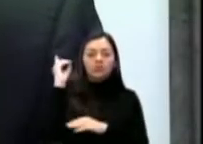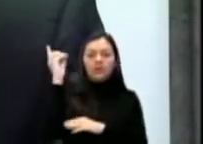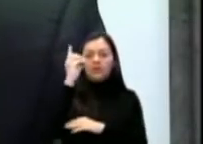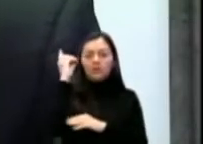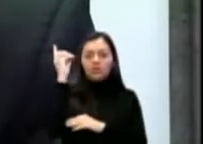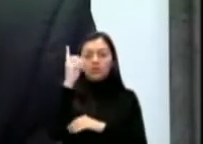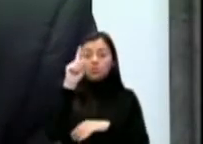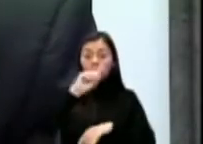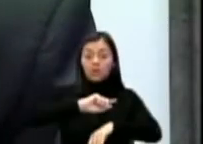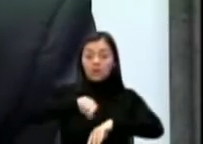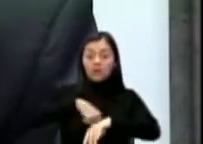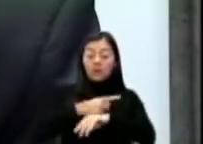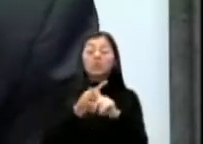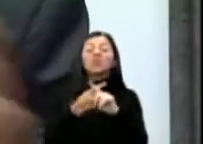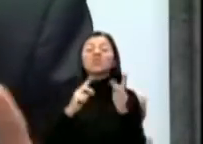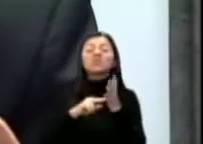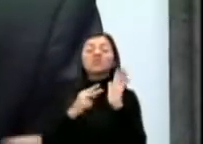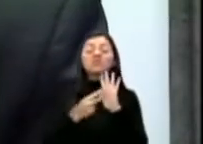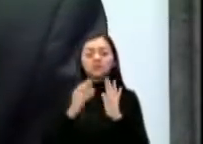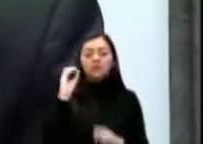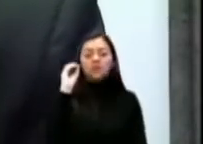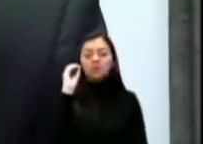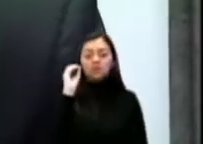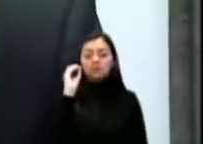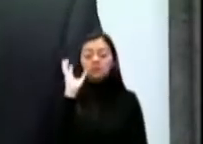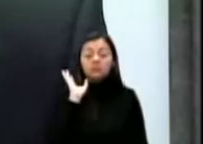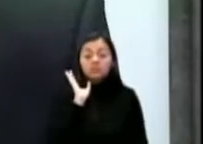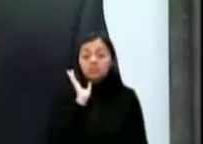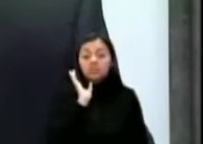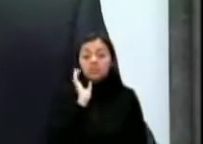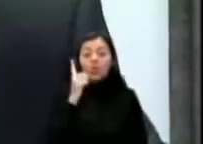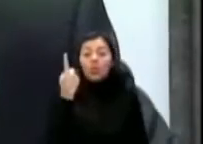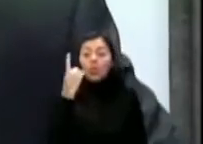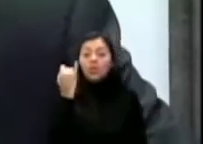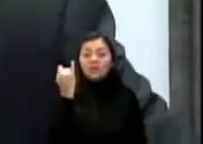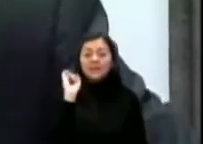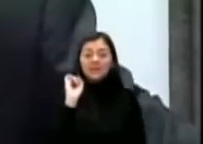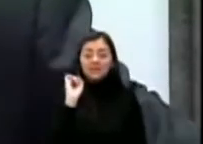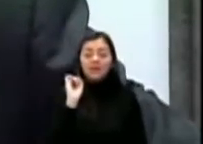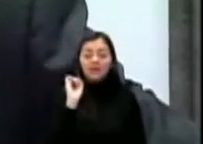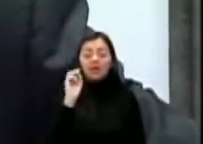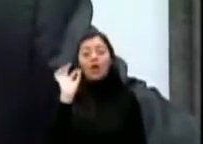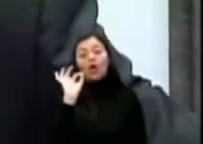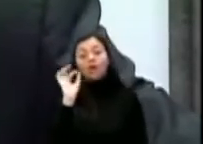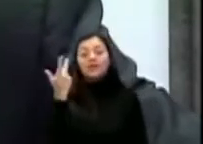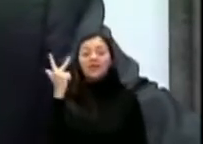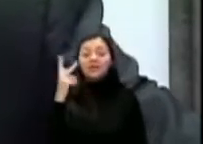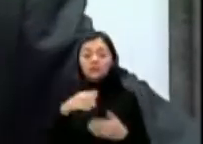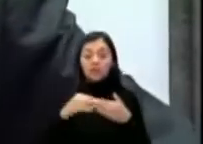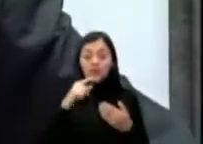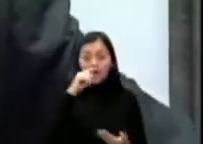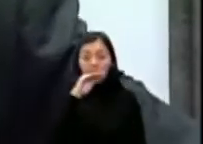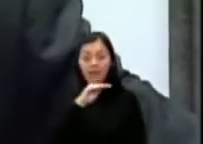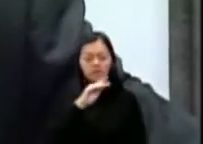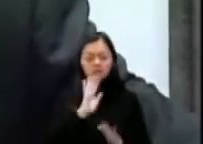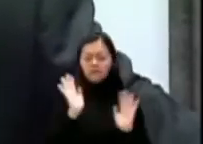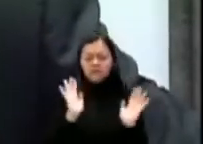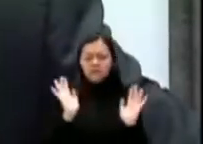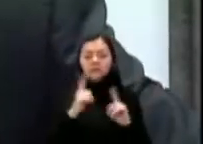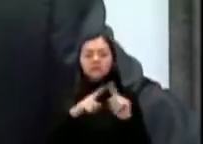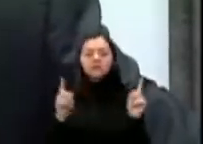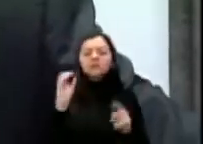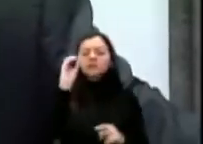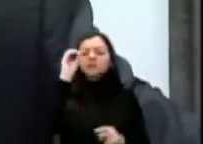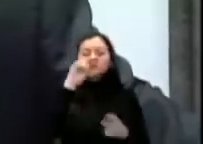que representa que va a pagar cero o sea ni siquiera el dólar 60 o los 3 dólares que le cobraban por el cilindro de gas ni siquiera eso va a pagar